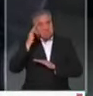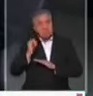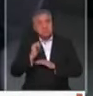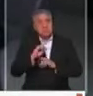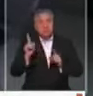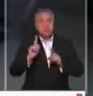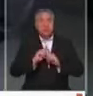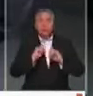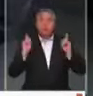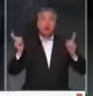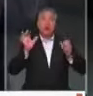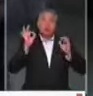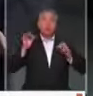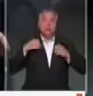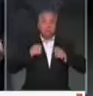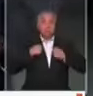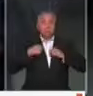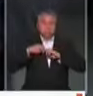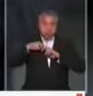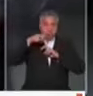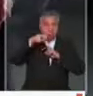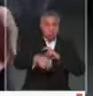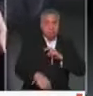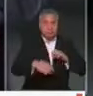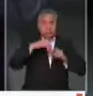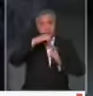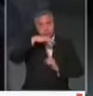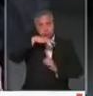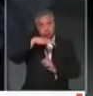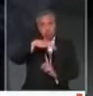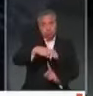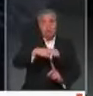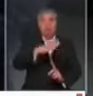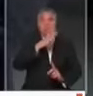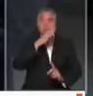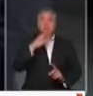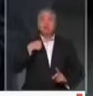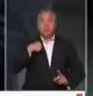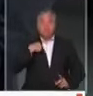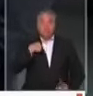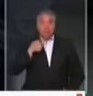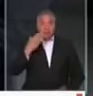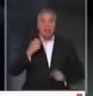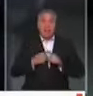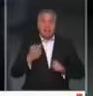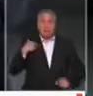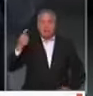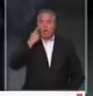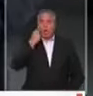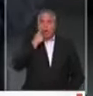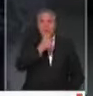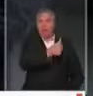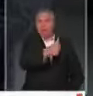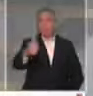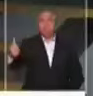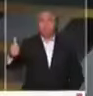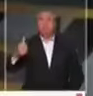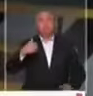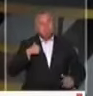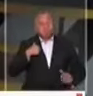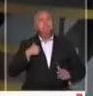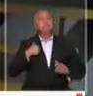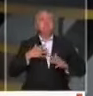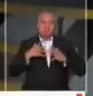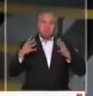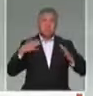podíamos ser paracaidistas o no. En mi caso, estaba compuesta por puros varones, así que más me motivé a postular. Dicen